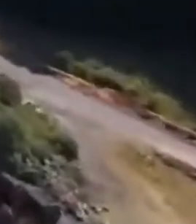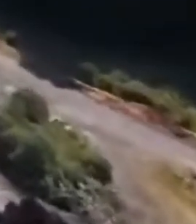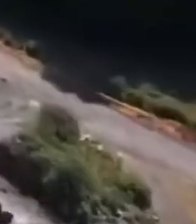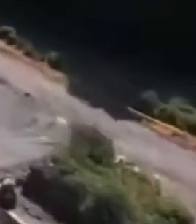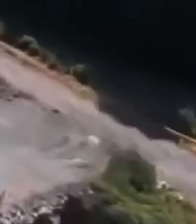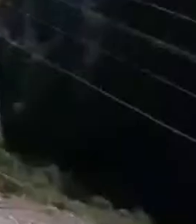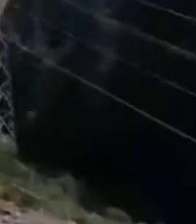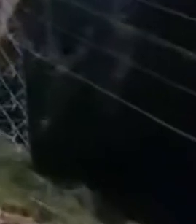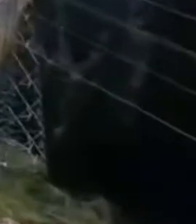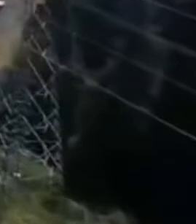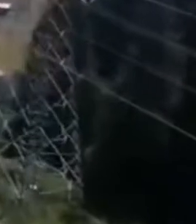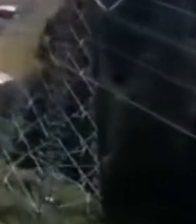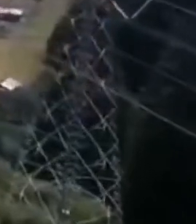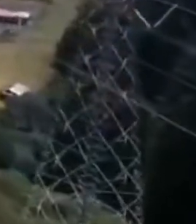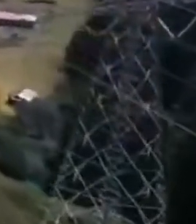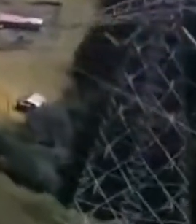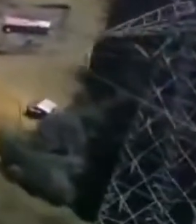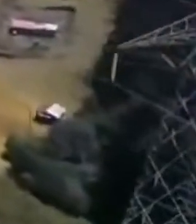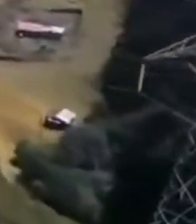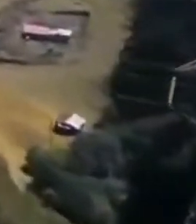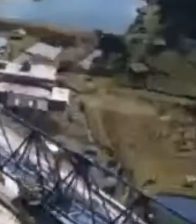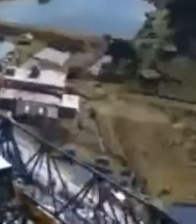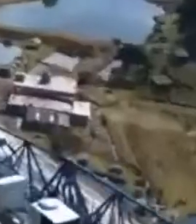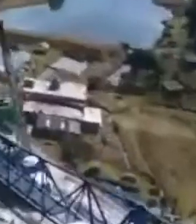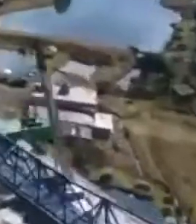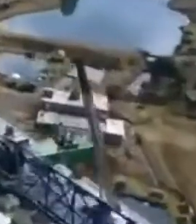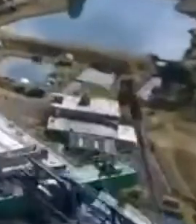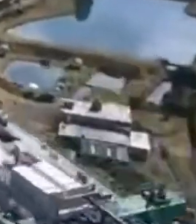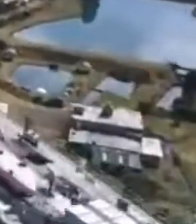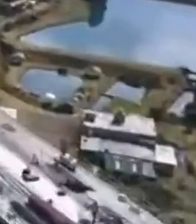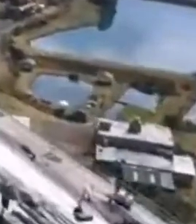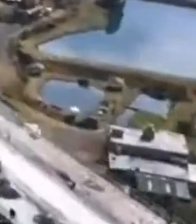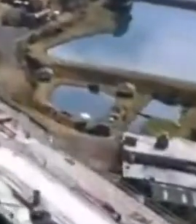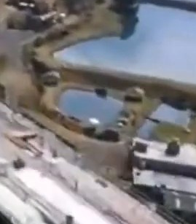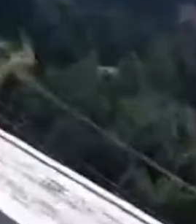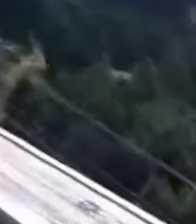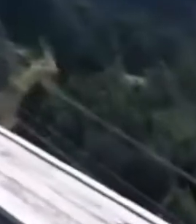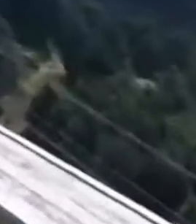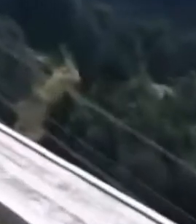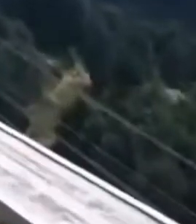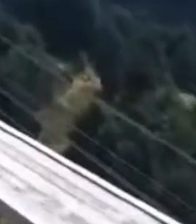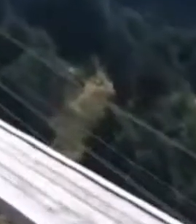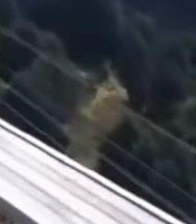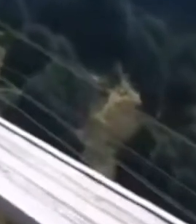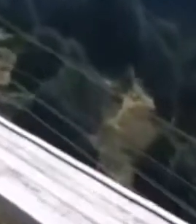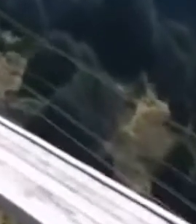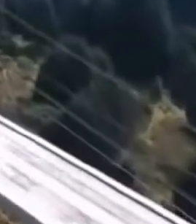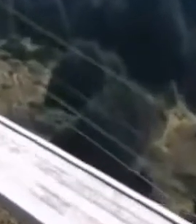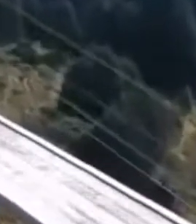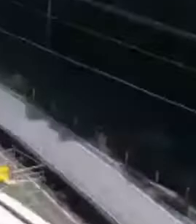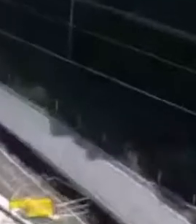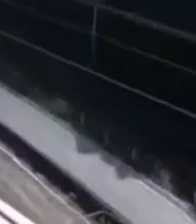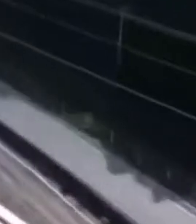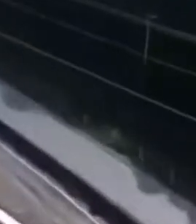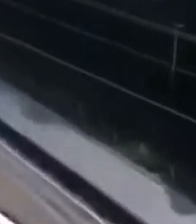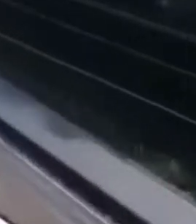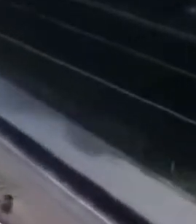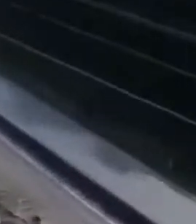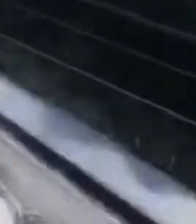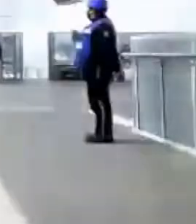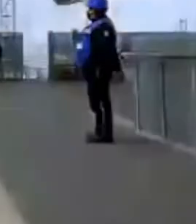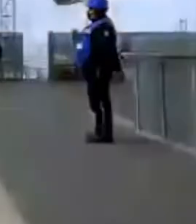automóviles por día aproximadamente una vez que entre en operación, dejando de emitir 28,000 toneladas de dióxido de carbono al